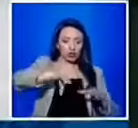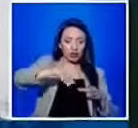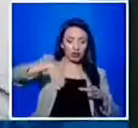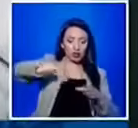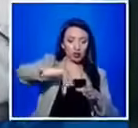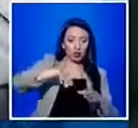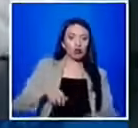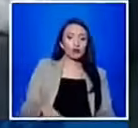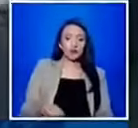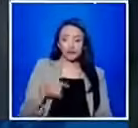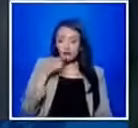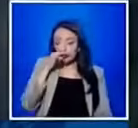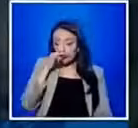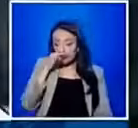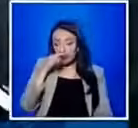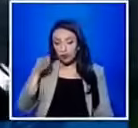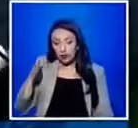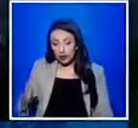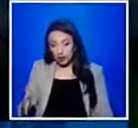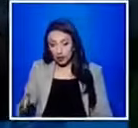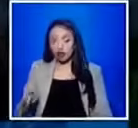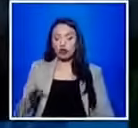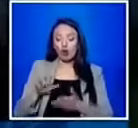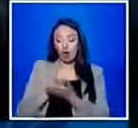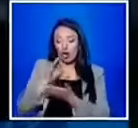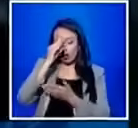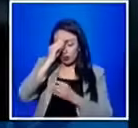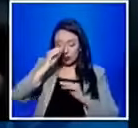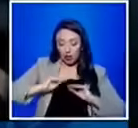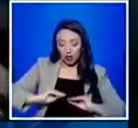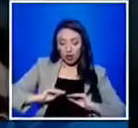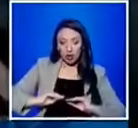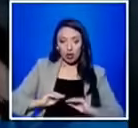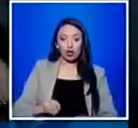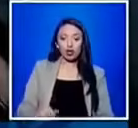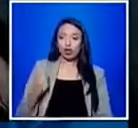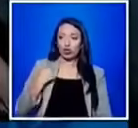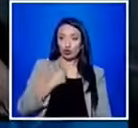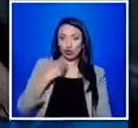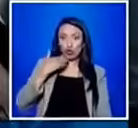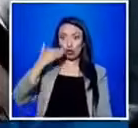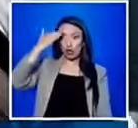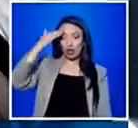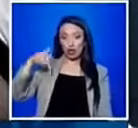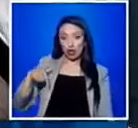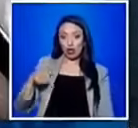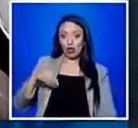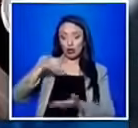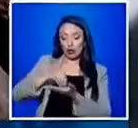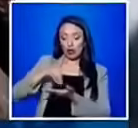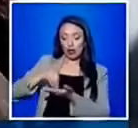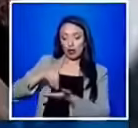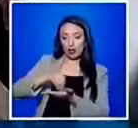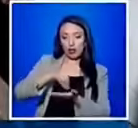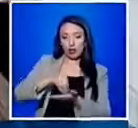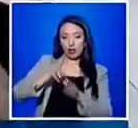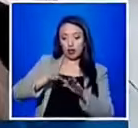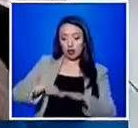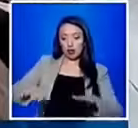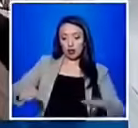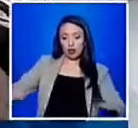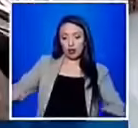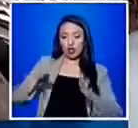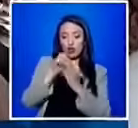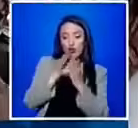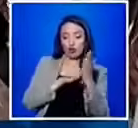se la pones agüita. Somos chiquitos, aprendemos a cuidarles. Más que nada los chiquitos son los que cuidan ahorita, pero los grandes somos los que hacemos el trabajo del siembratón y de